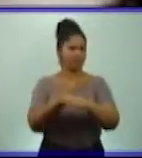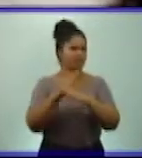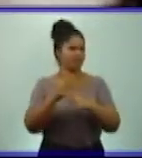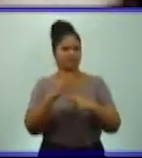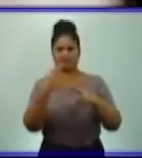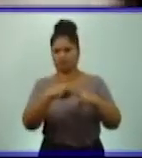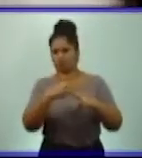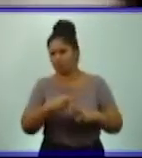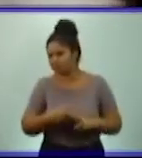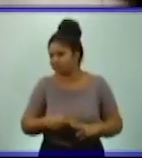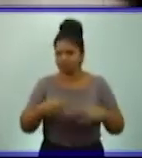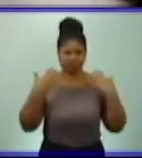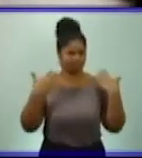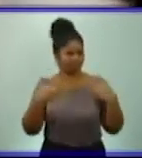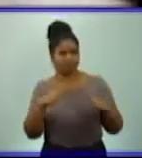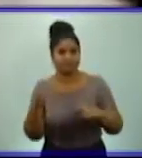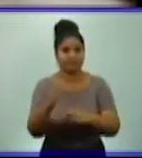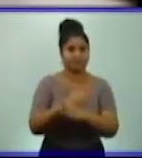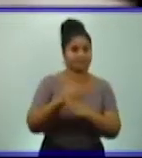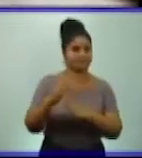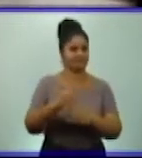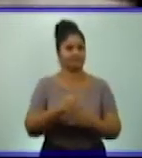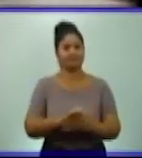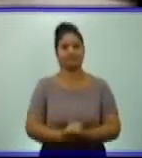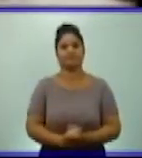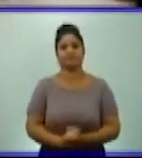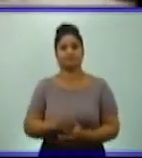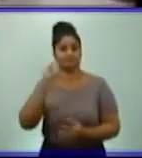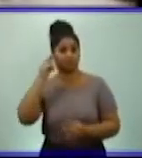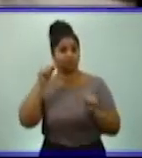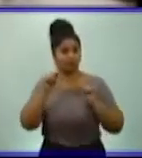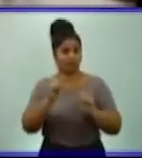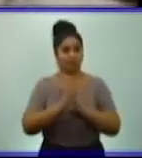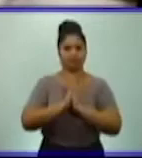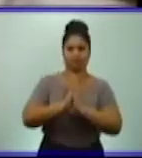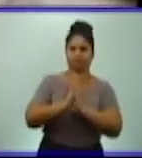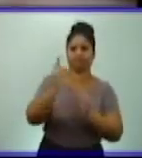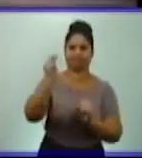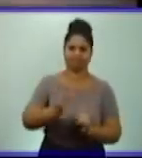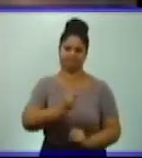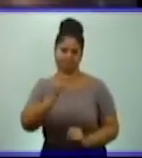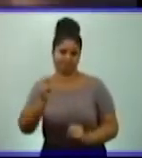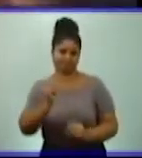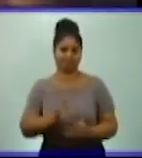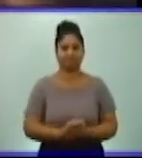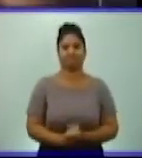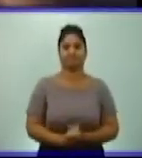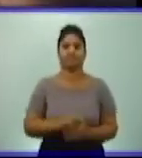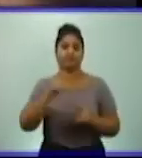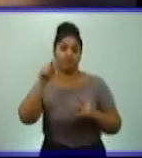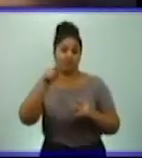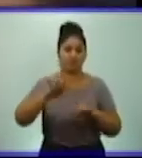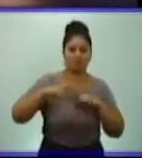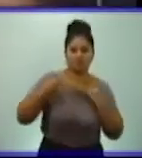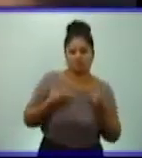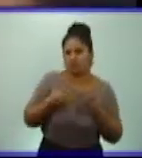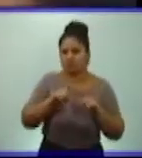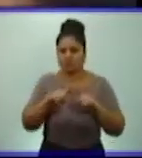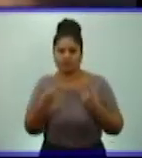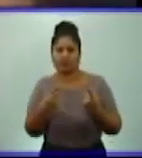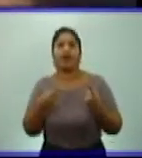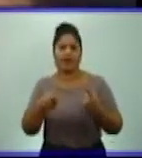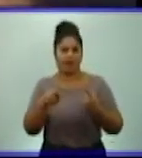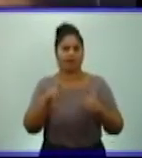Fénix de México y la Monja Mexicana. Murió mientras ayudaba a sus compañeras enfermas durante la epidemia de cólera que asoló México en el